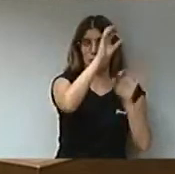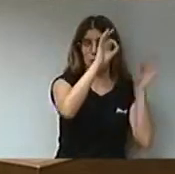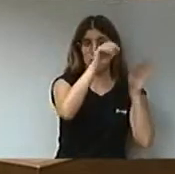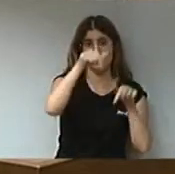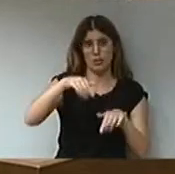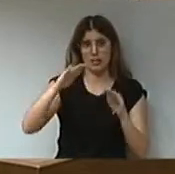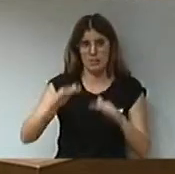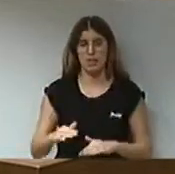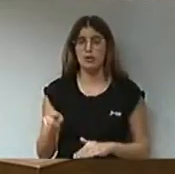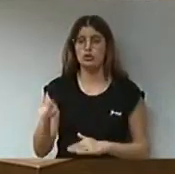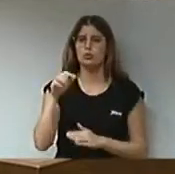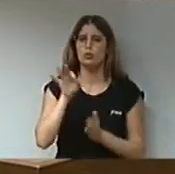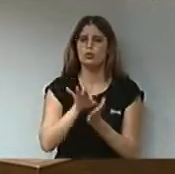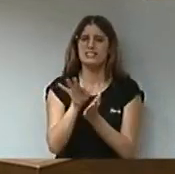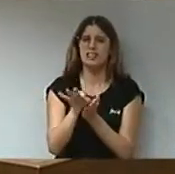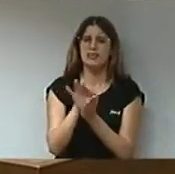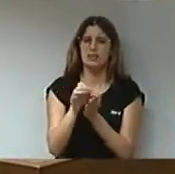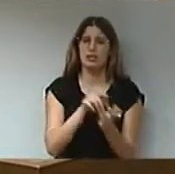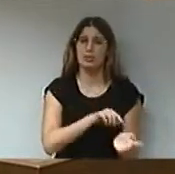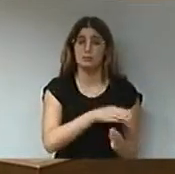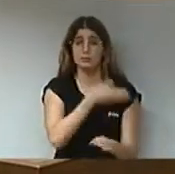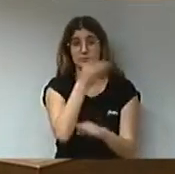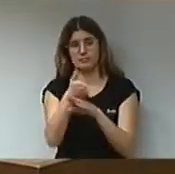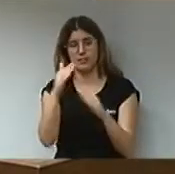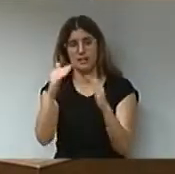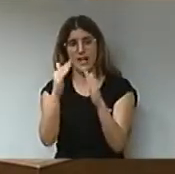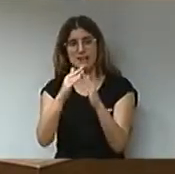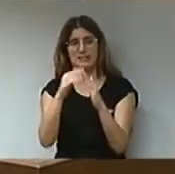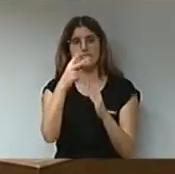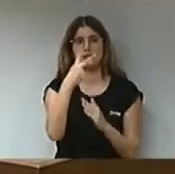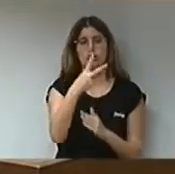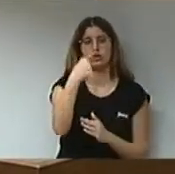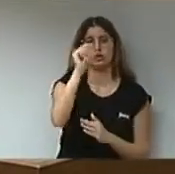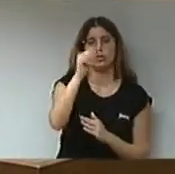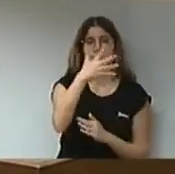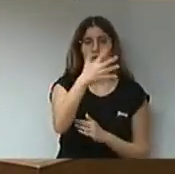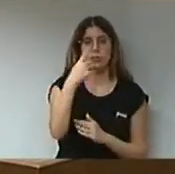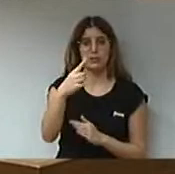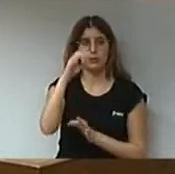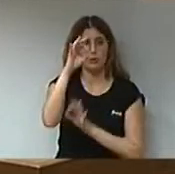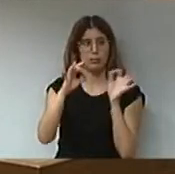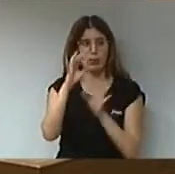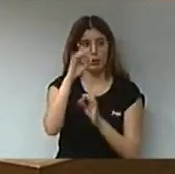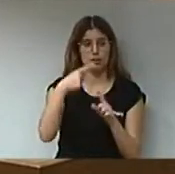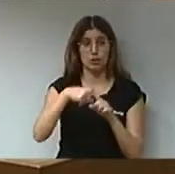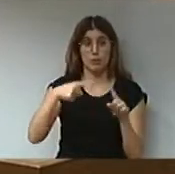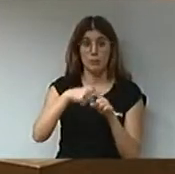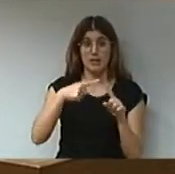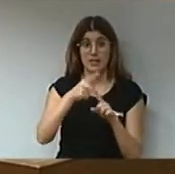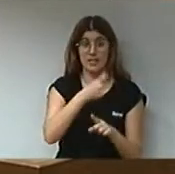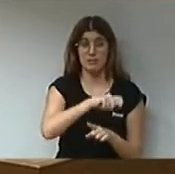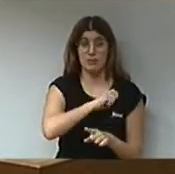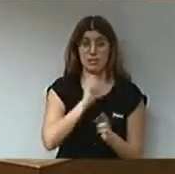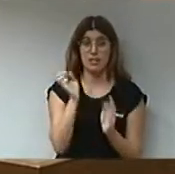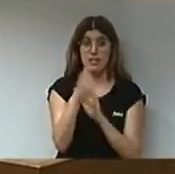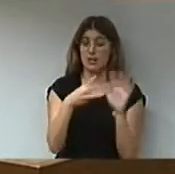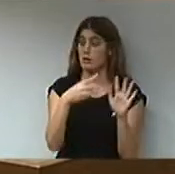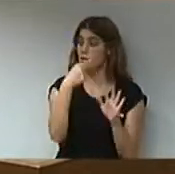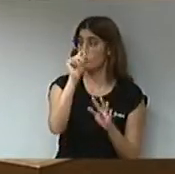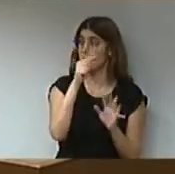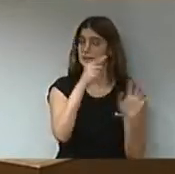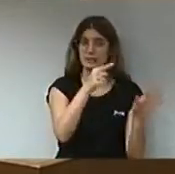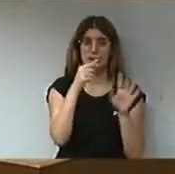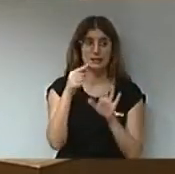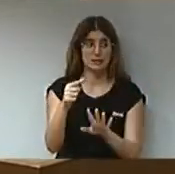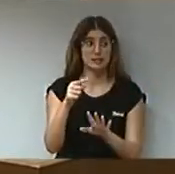Cuando atienden el servicio de domiciliario también en un 2,51%, cuando la media en España está en un 18,66%. Y